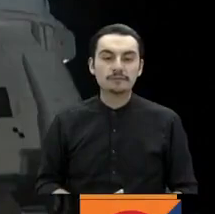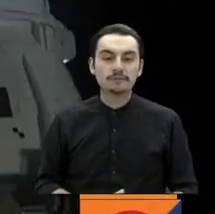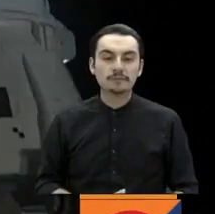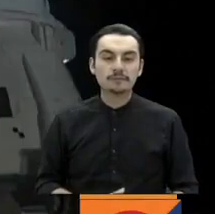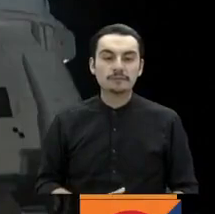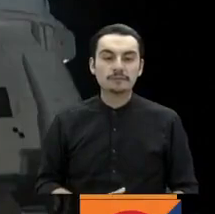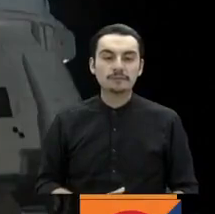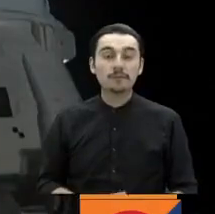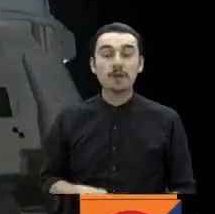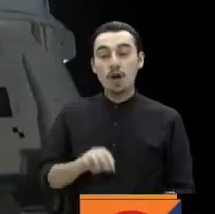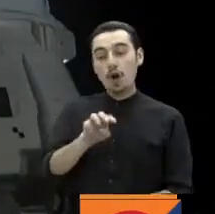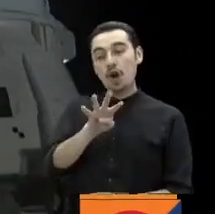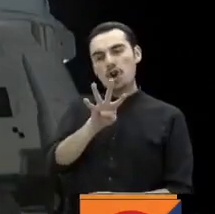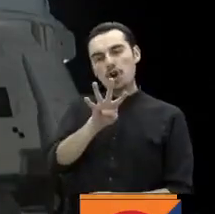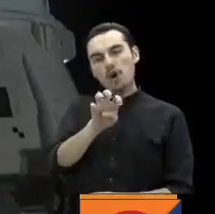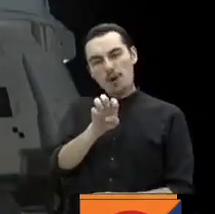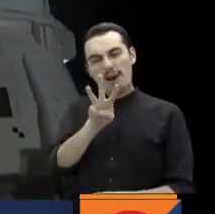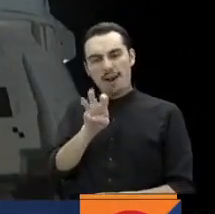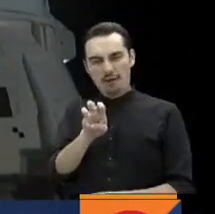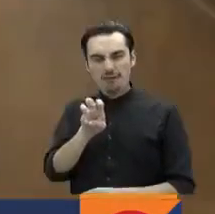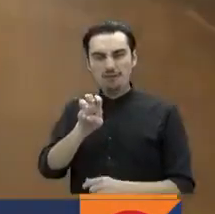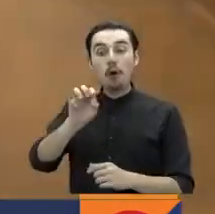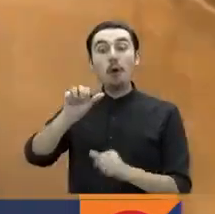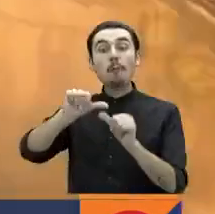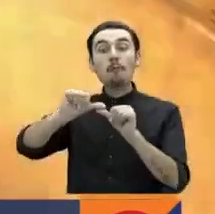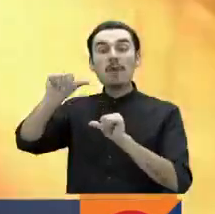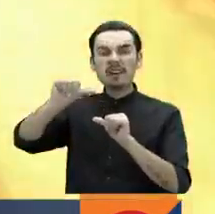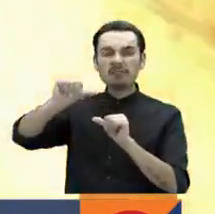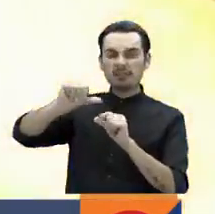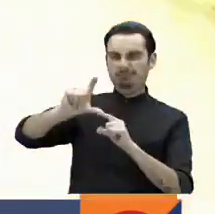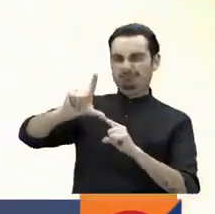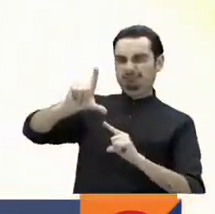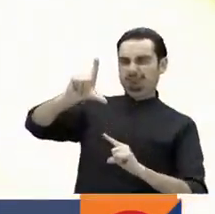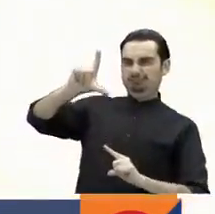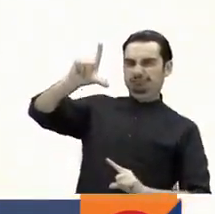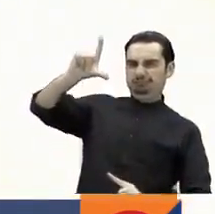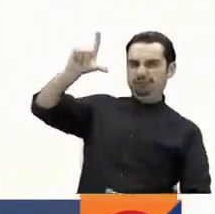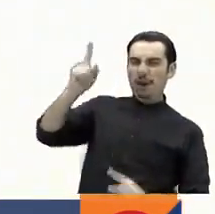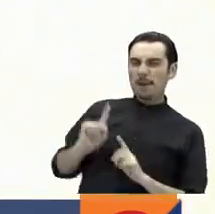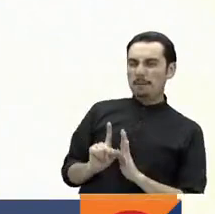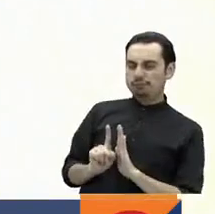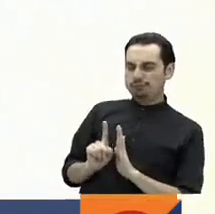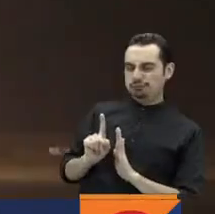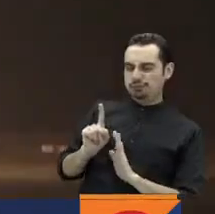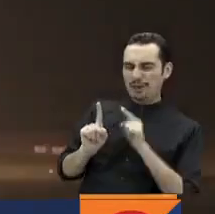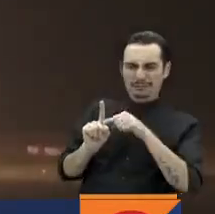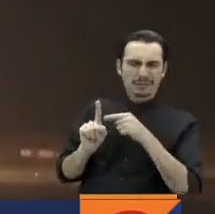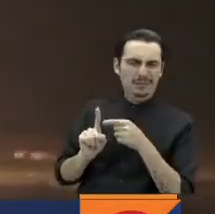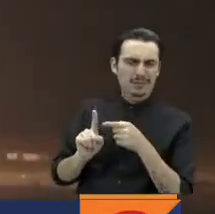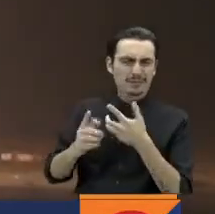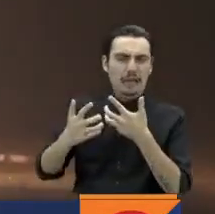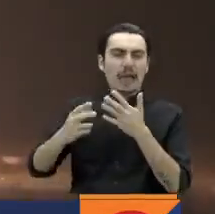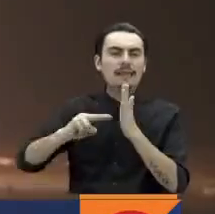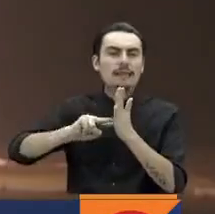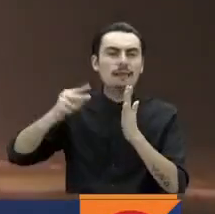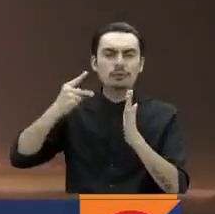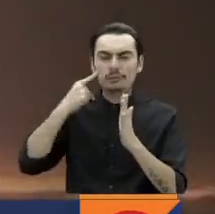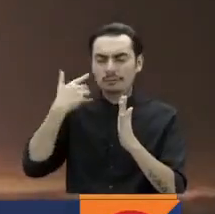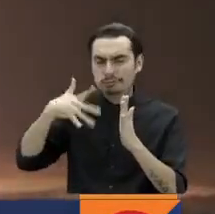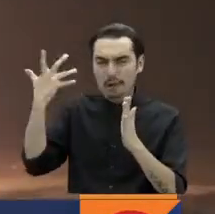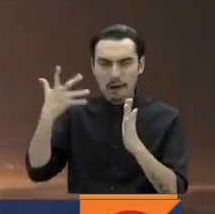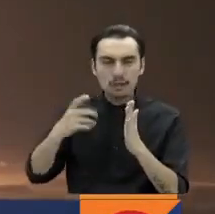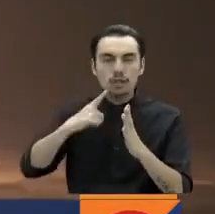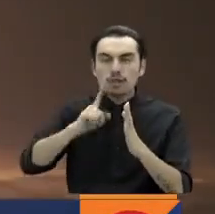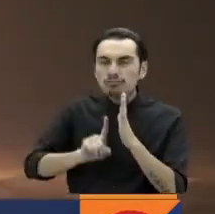Los 98 metros del Space Launch System, el más sofisticado y potente cohete del mundo, consiguió llevar su cúspide, la